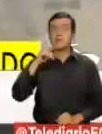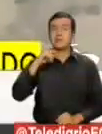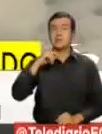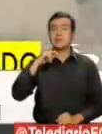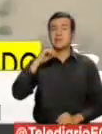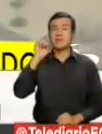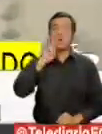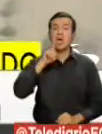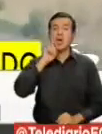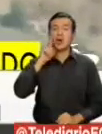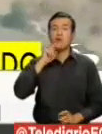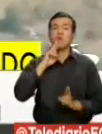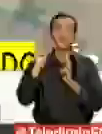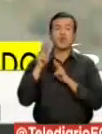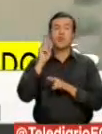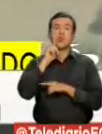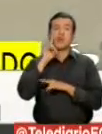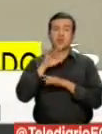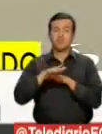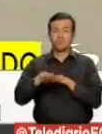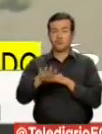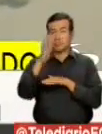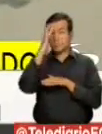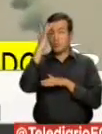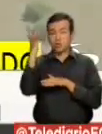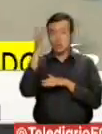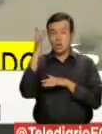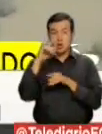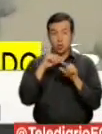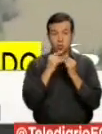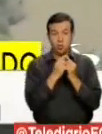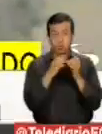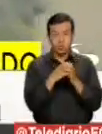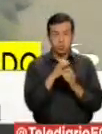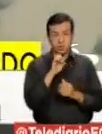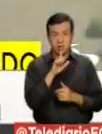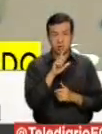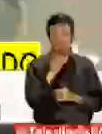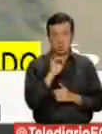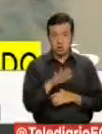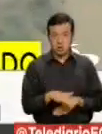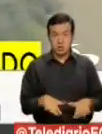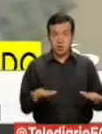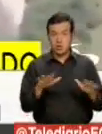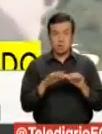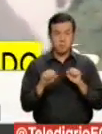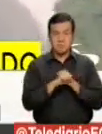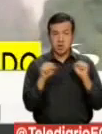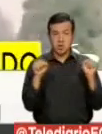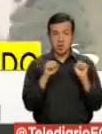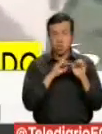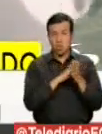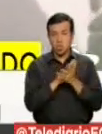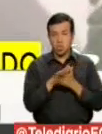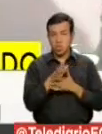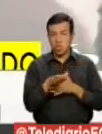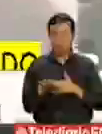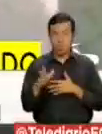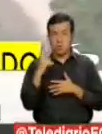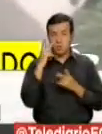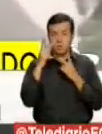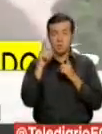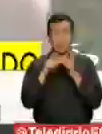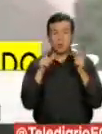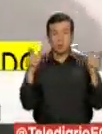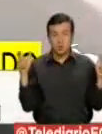la que se convirtió el río Catatumbo tras el atentado del Ejército de Liberación Nacional al oleoducto Caño Limón Coveñas. Operarios